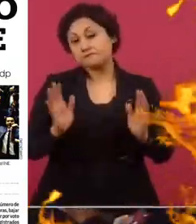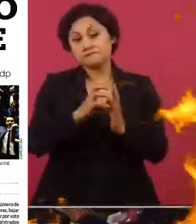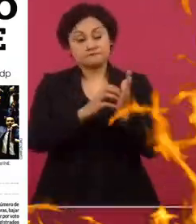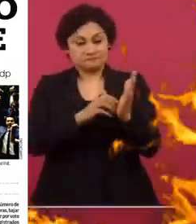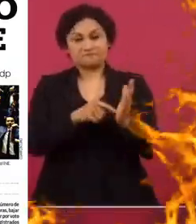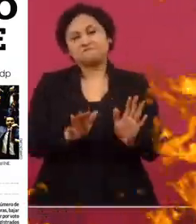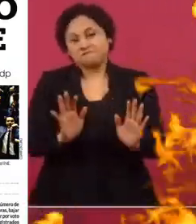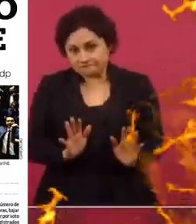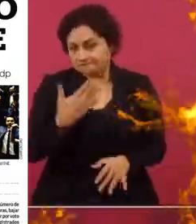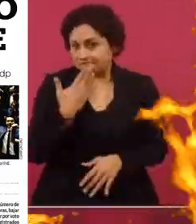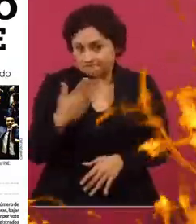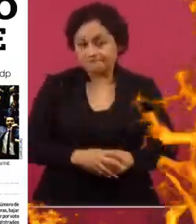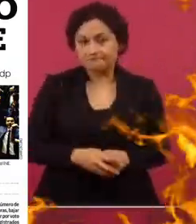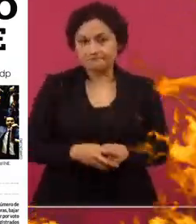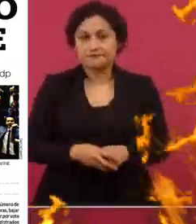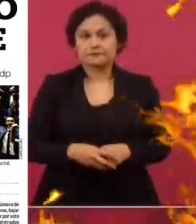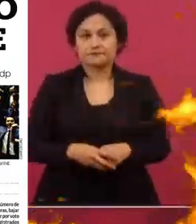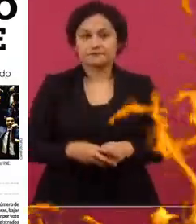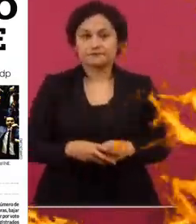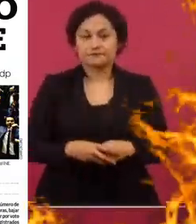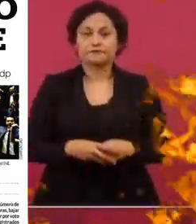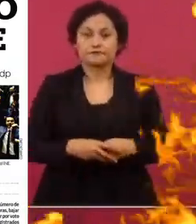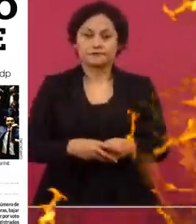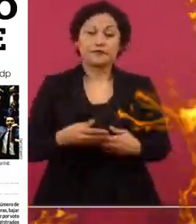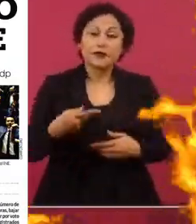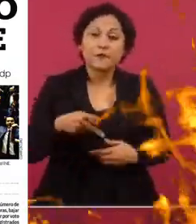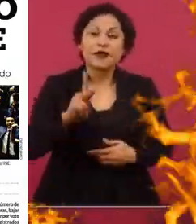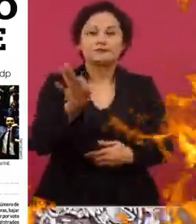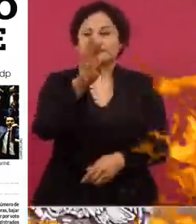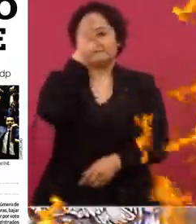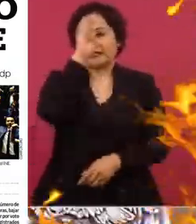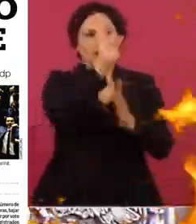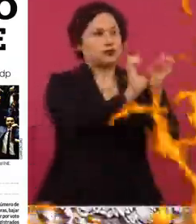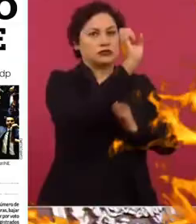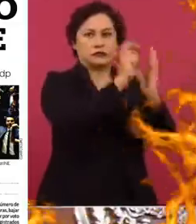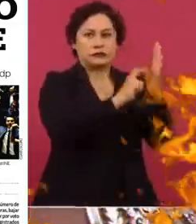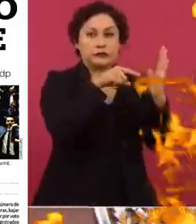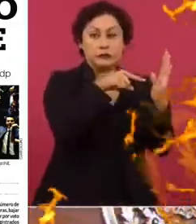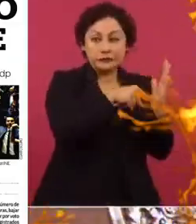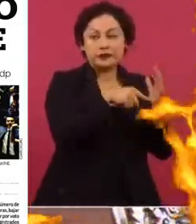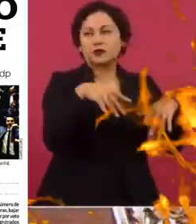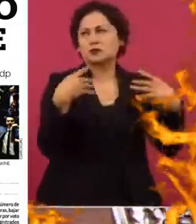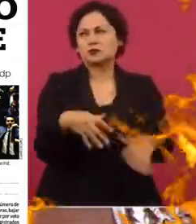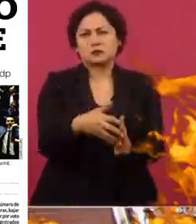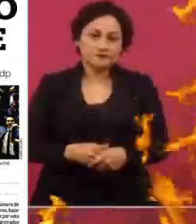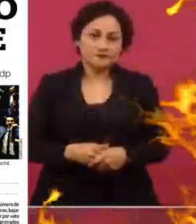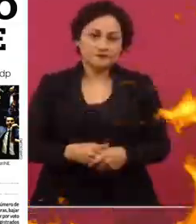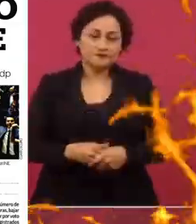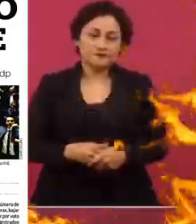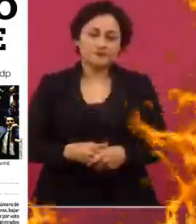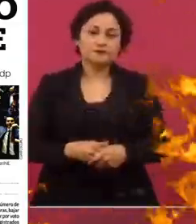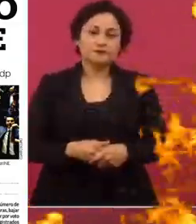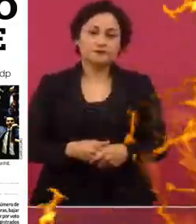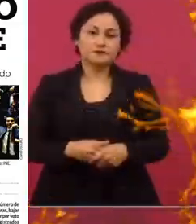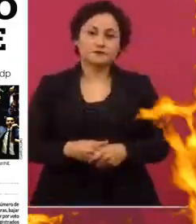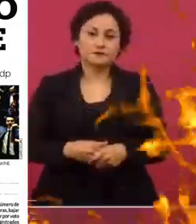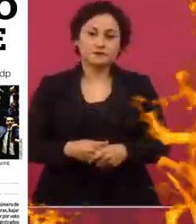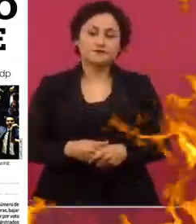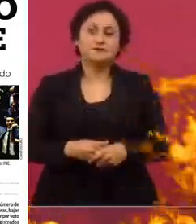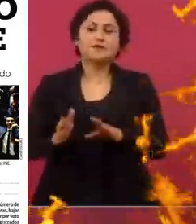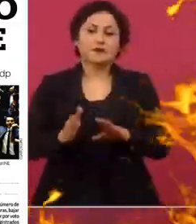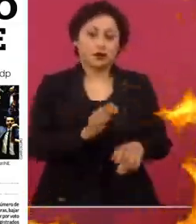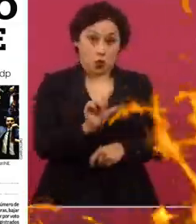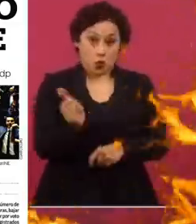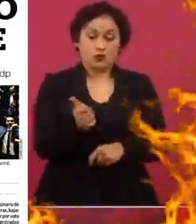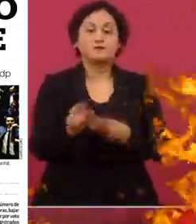algo. Con la reforma de la Constitución, el ahorro hubiese llegado hasta los 15.000 millones. También se